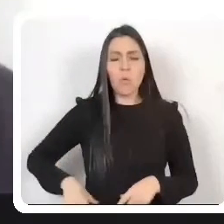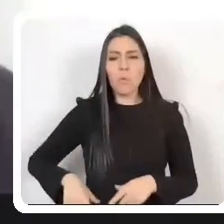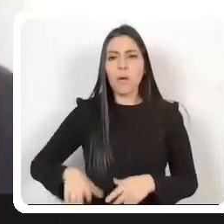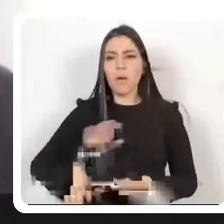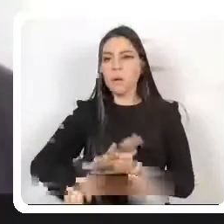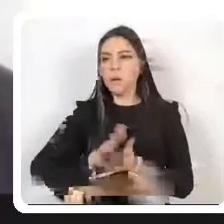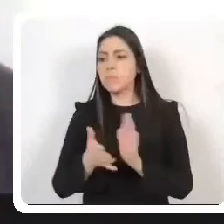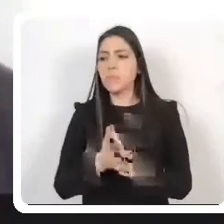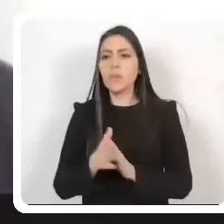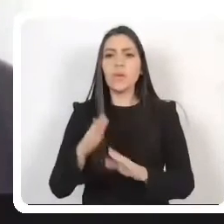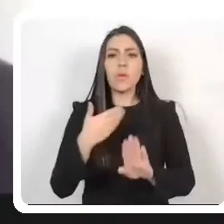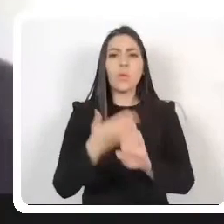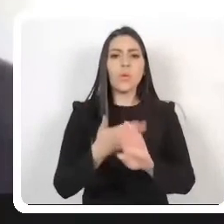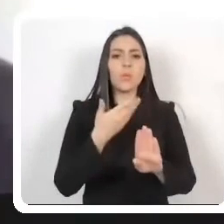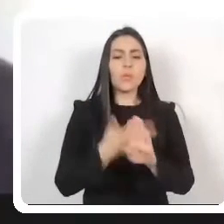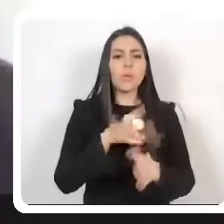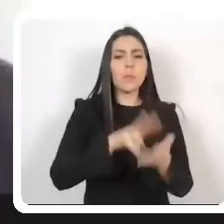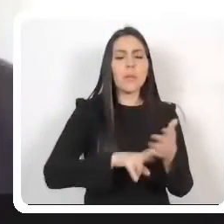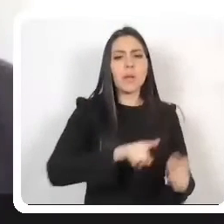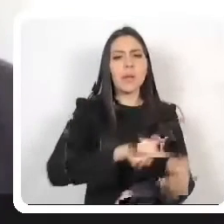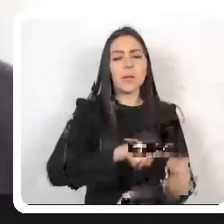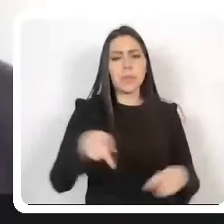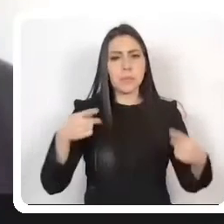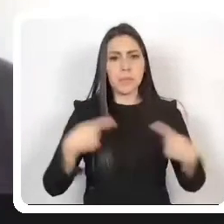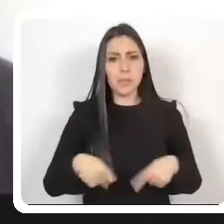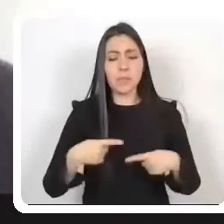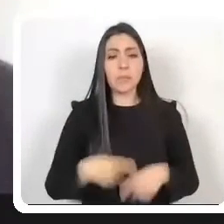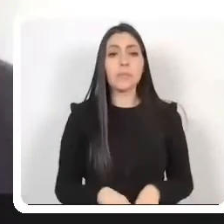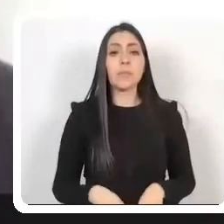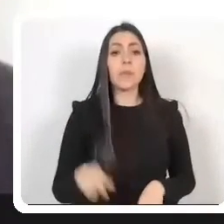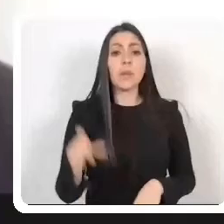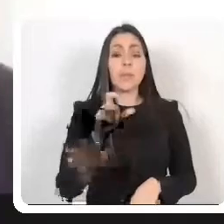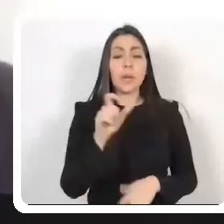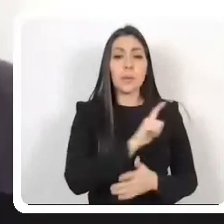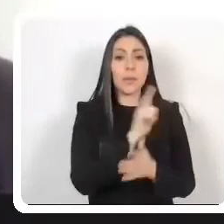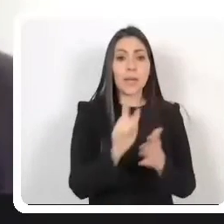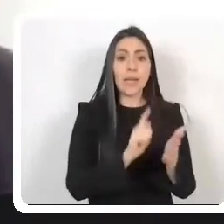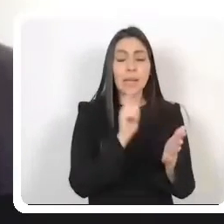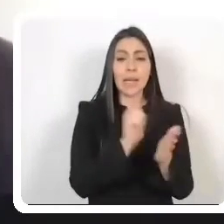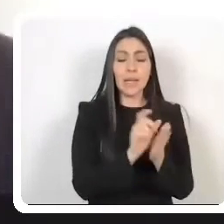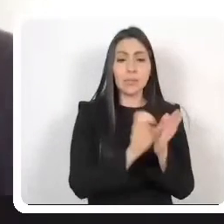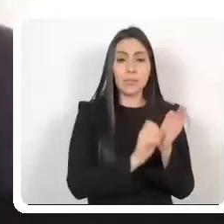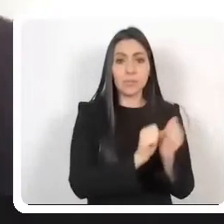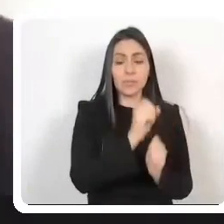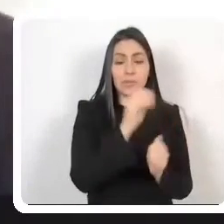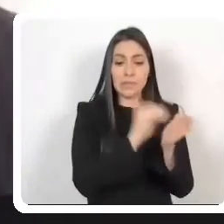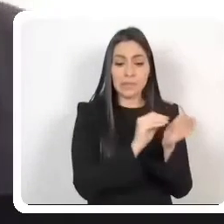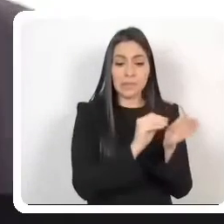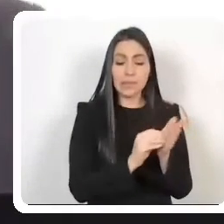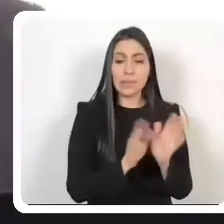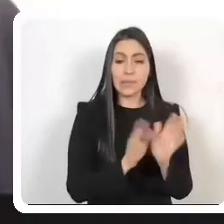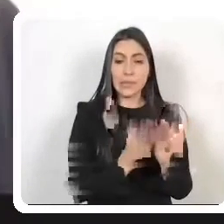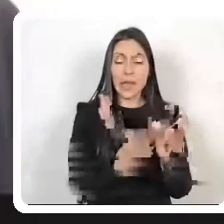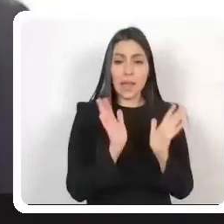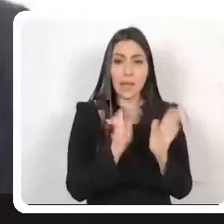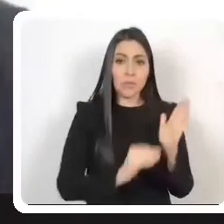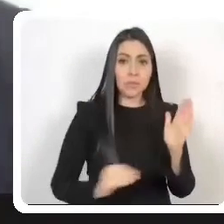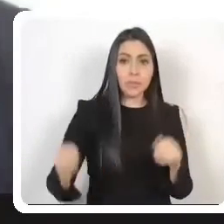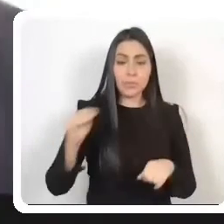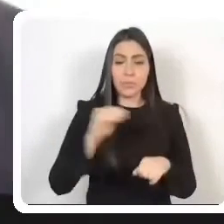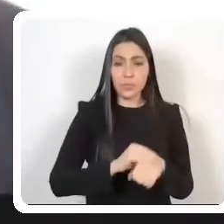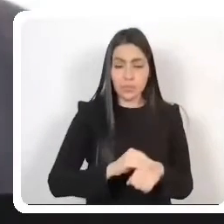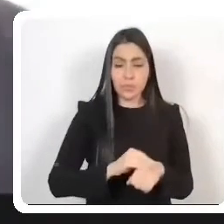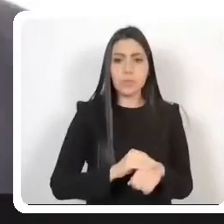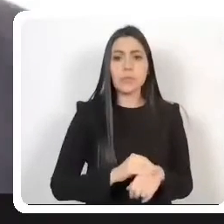dignidad humana. Una vez proclamadas las leyes de reforma, se confiscaron los